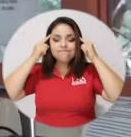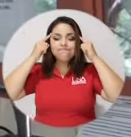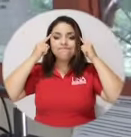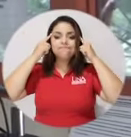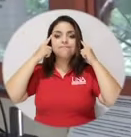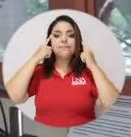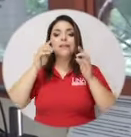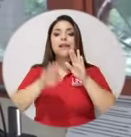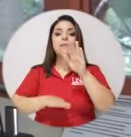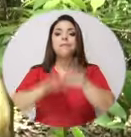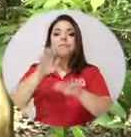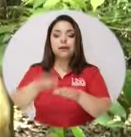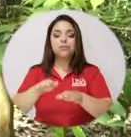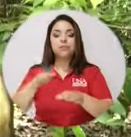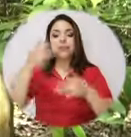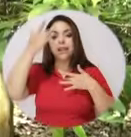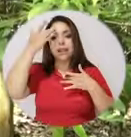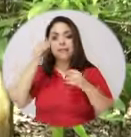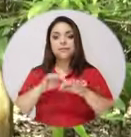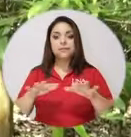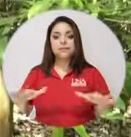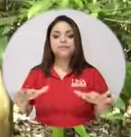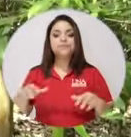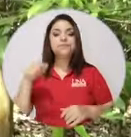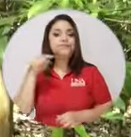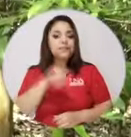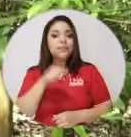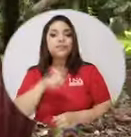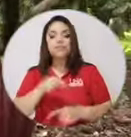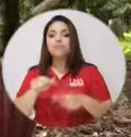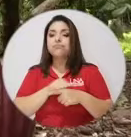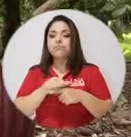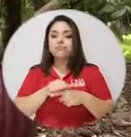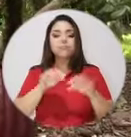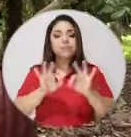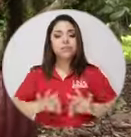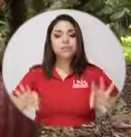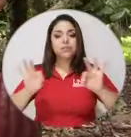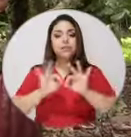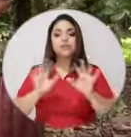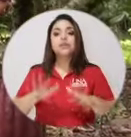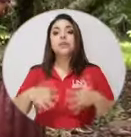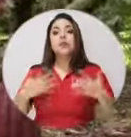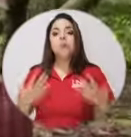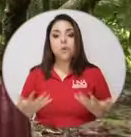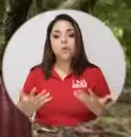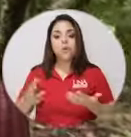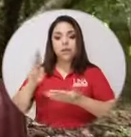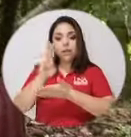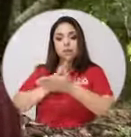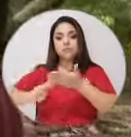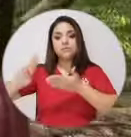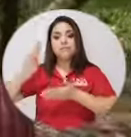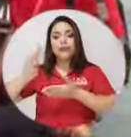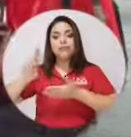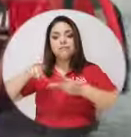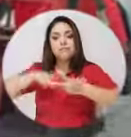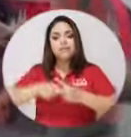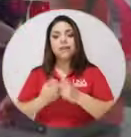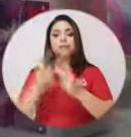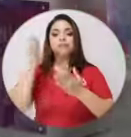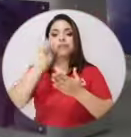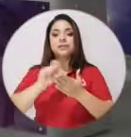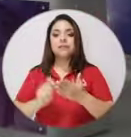reflexionar sobre nuestro paso por la pandemia. Es decir, eso es un ejercicio importante. ¿Cómo desde la universidad vamos a empezar a